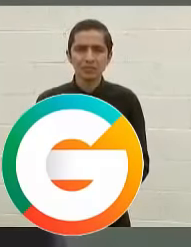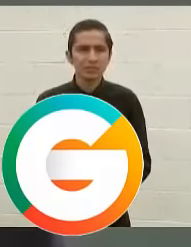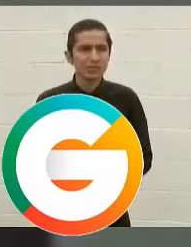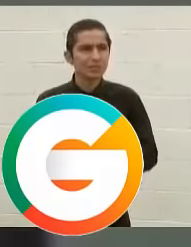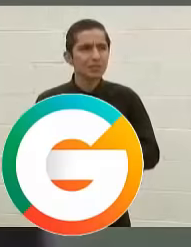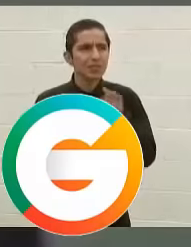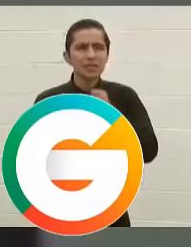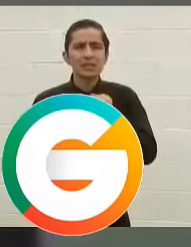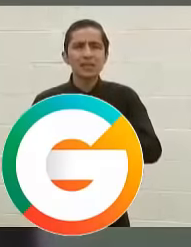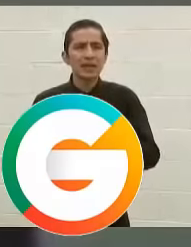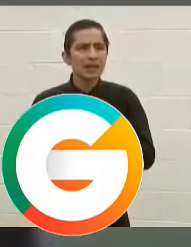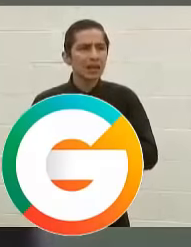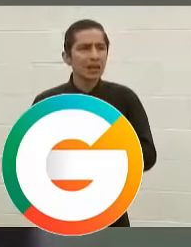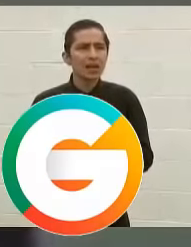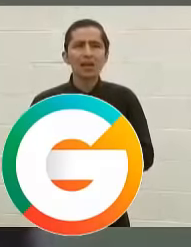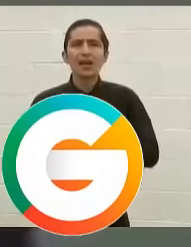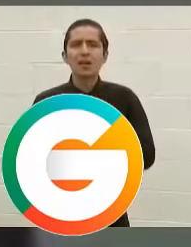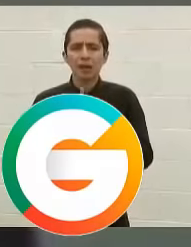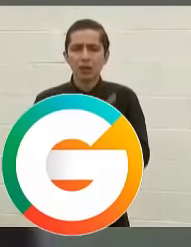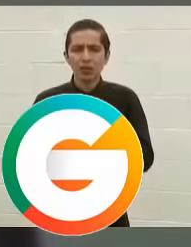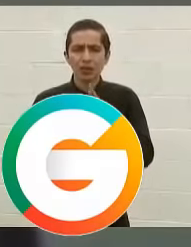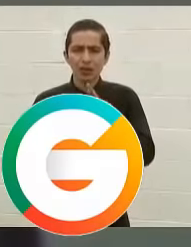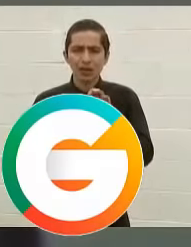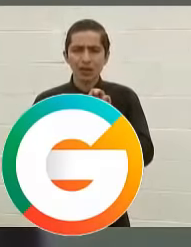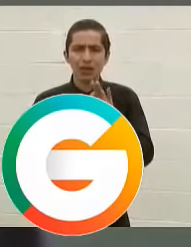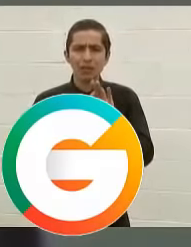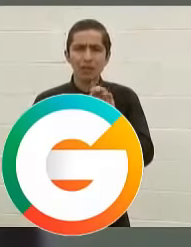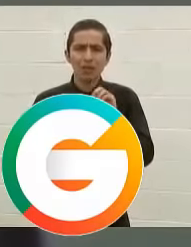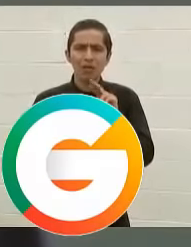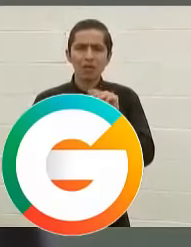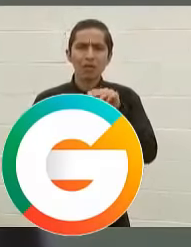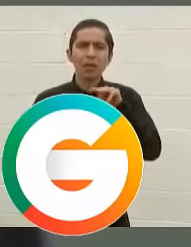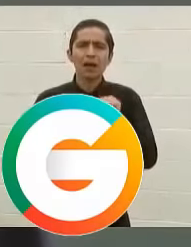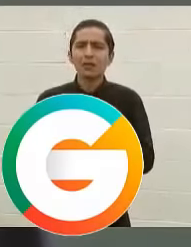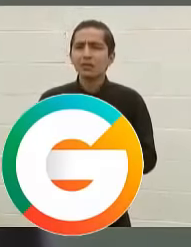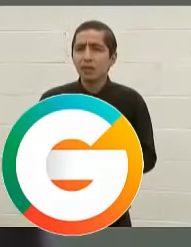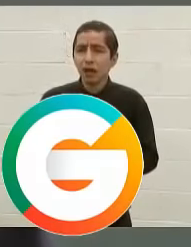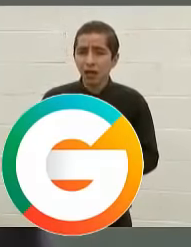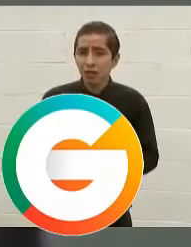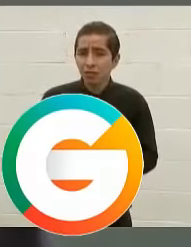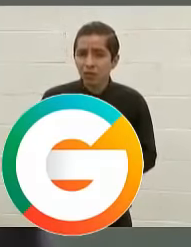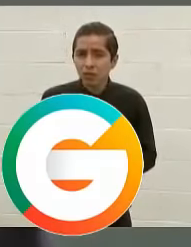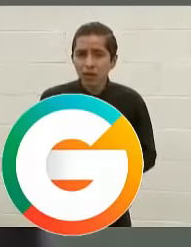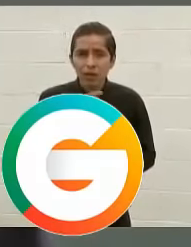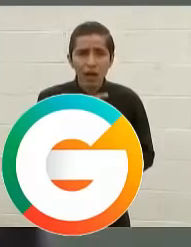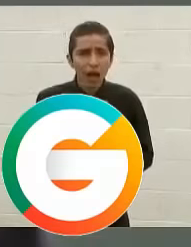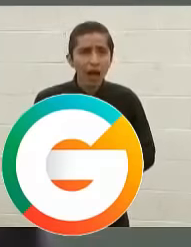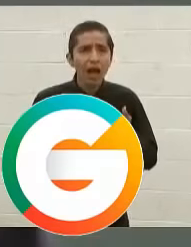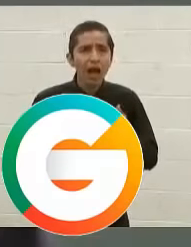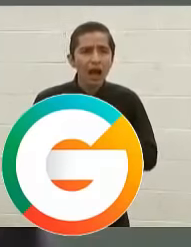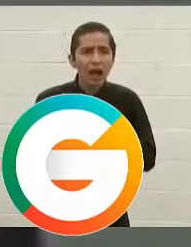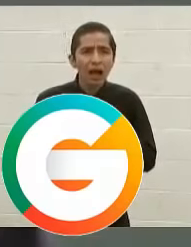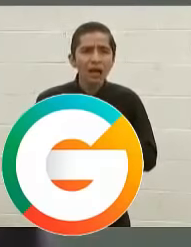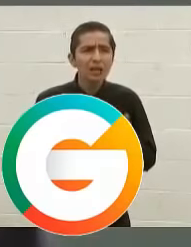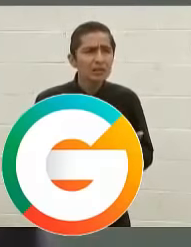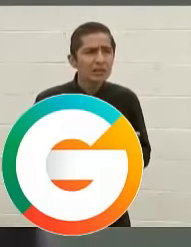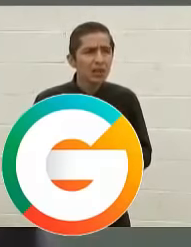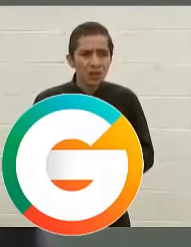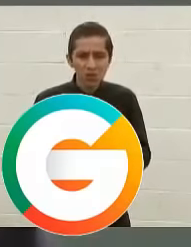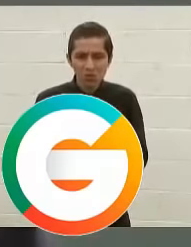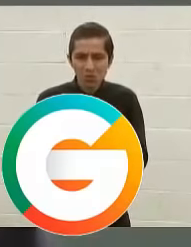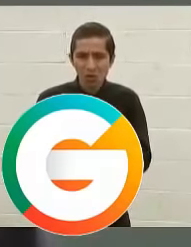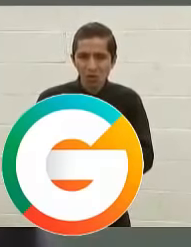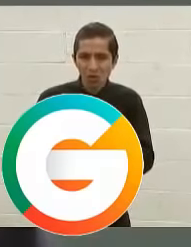Gracias, secretario Benito Jiménez de Reforma. Si tienen antecedentes de que este grupo de